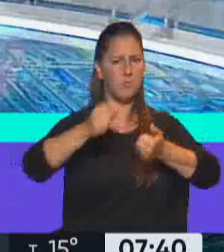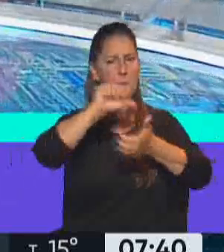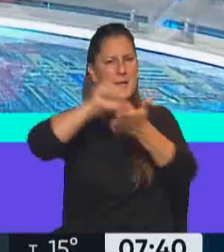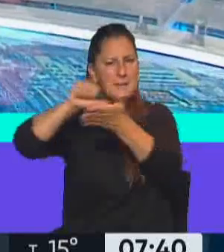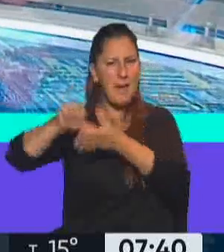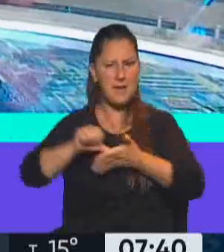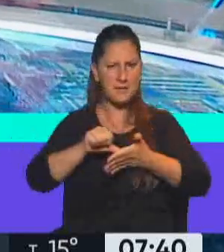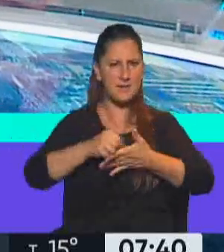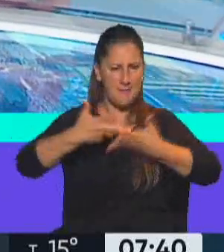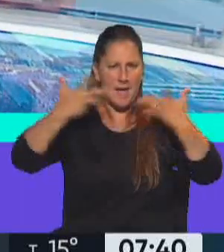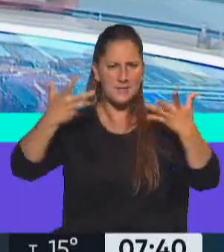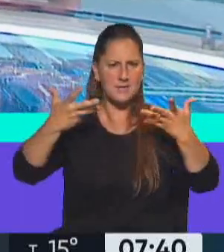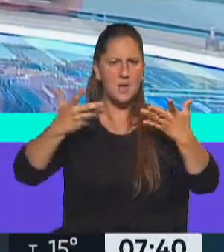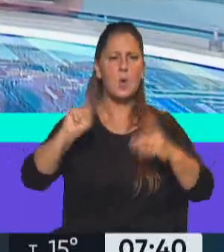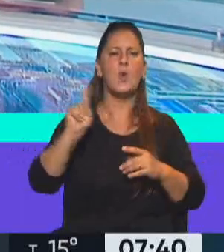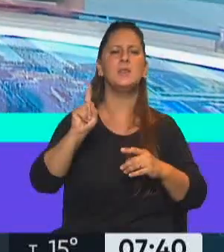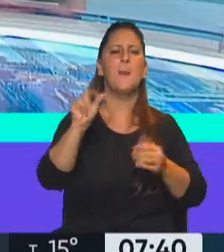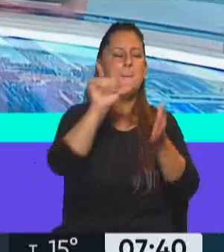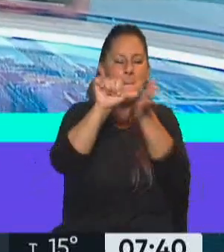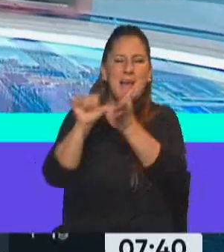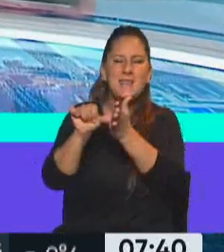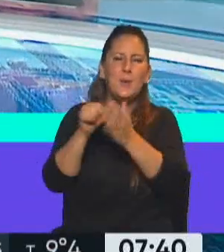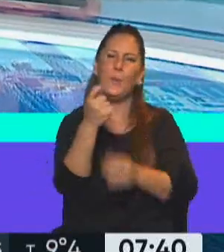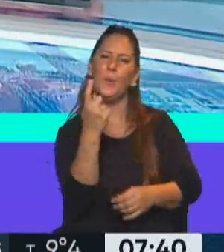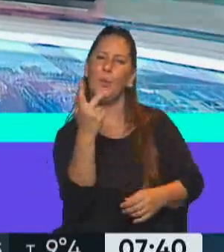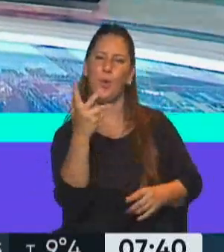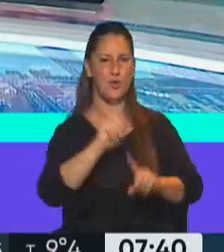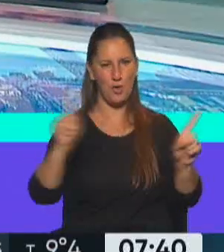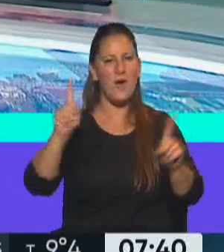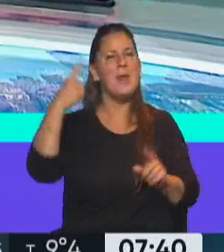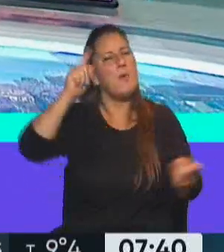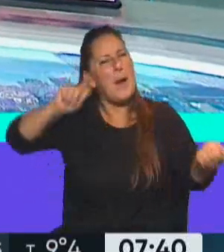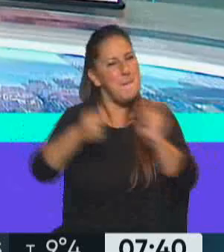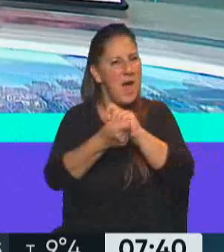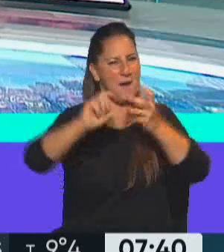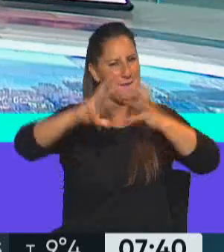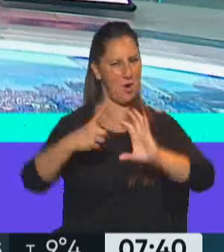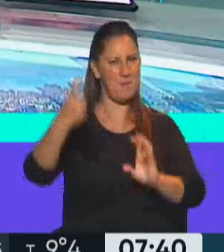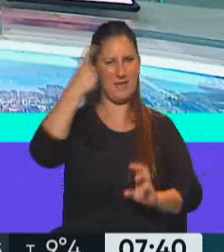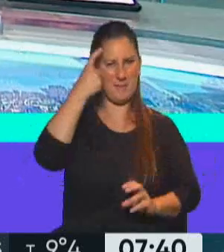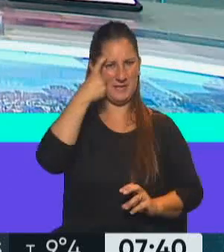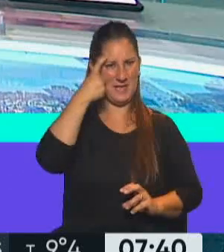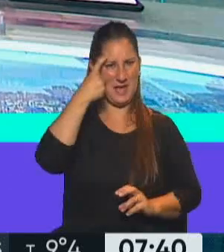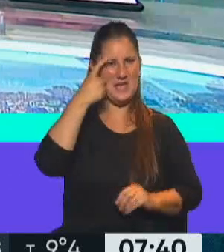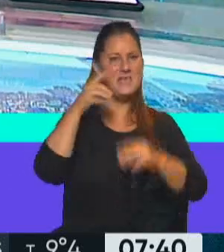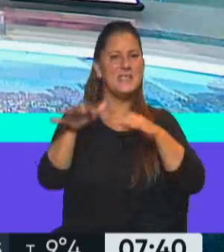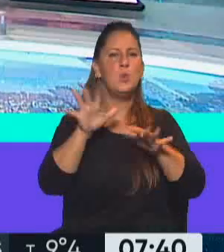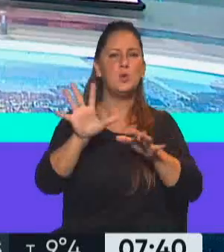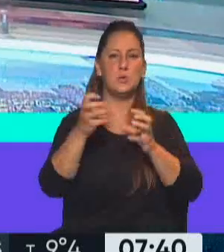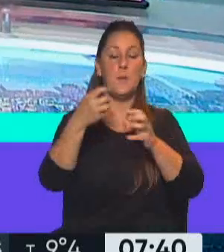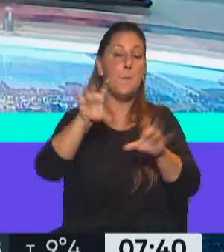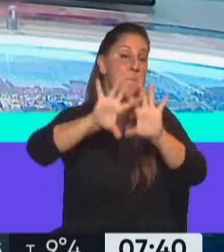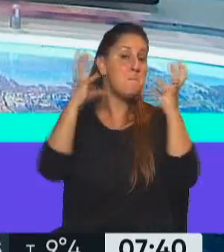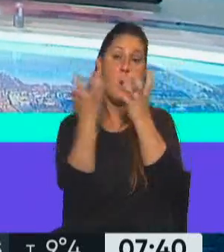se limita únicamente con un par de países y tenemos que salir de esta ilusión. Esto es lo que nos está pasando, la fragmentación